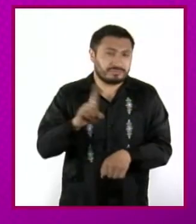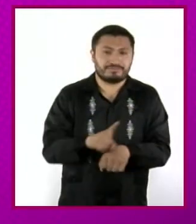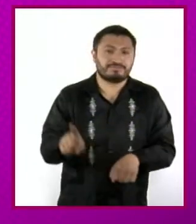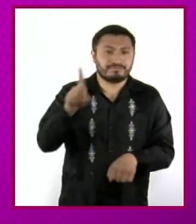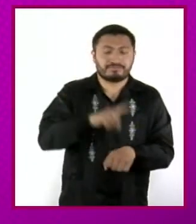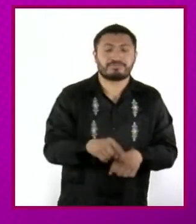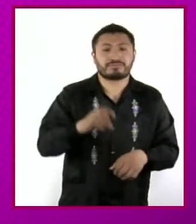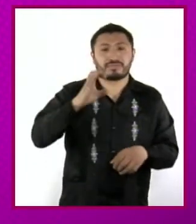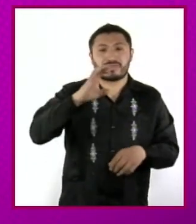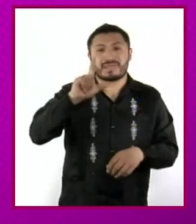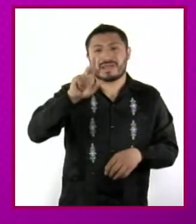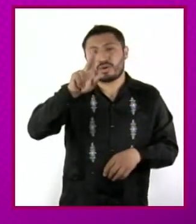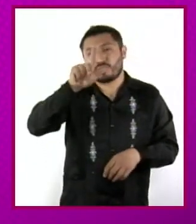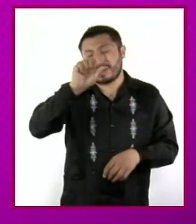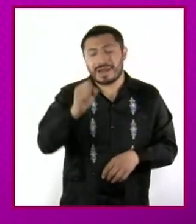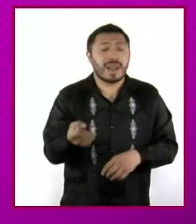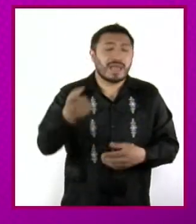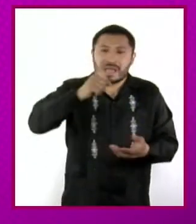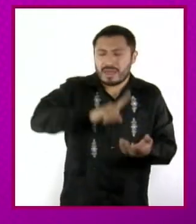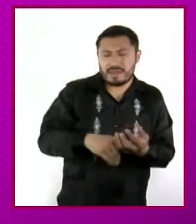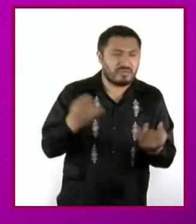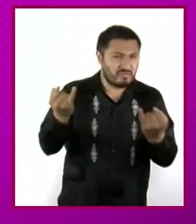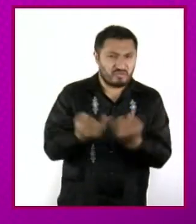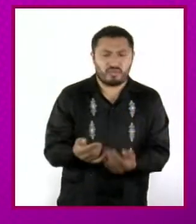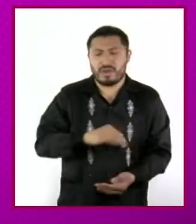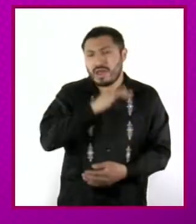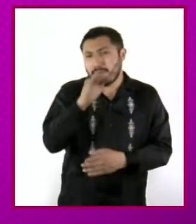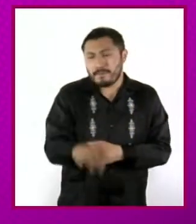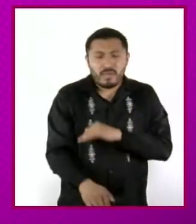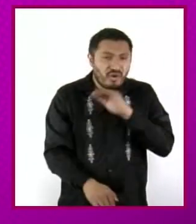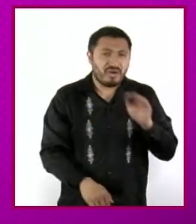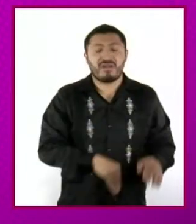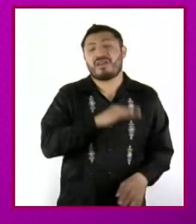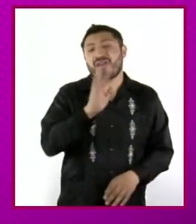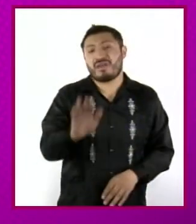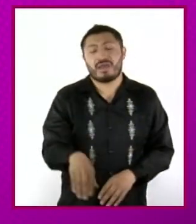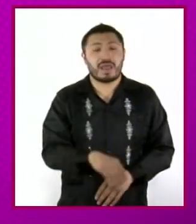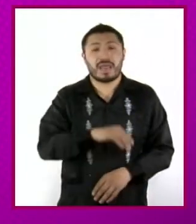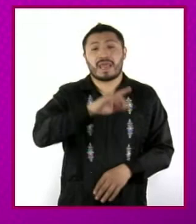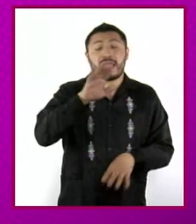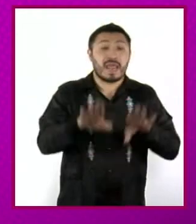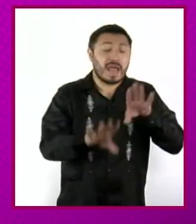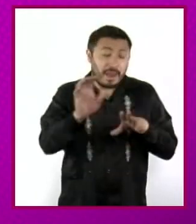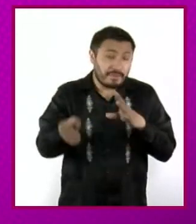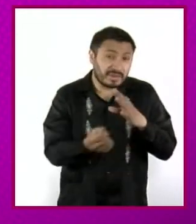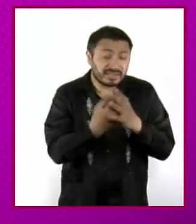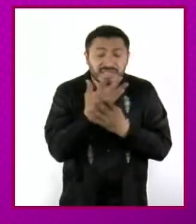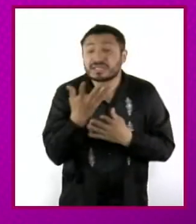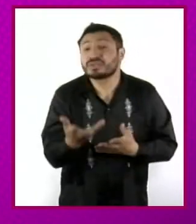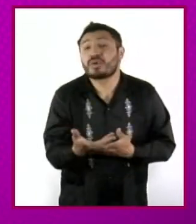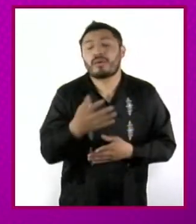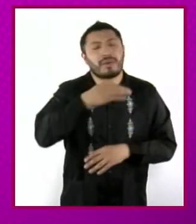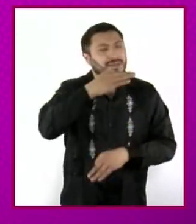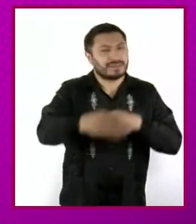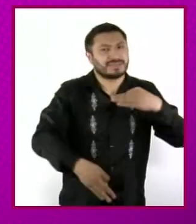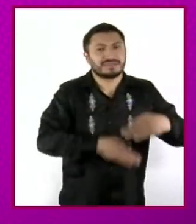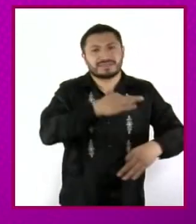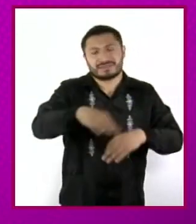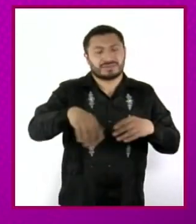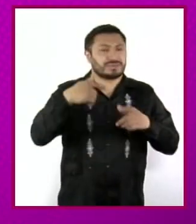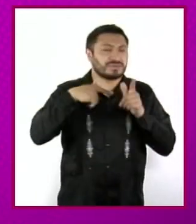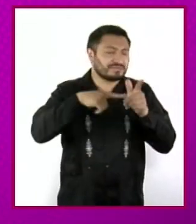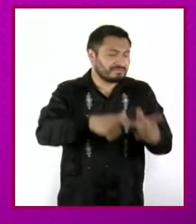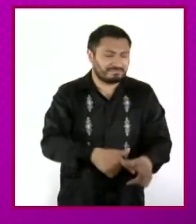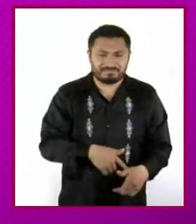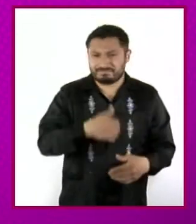las células se van muriendo algunas, otras van renaciendo, y todo esto va